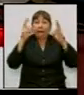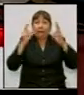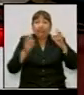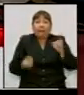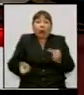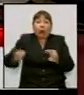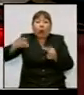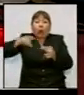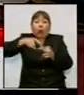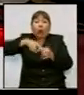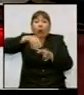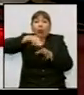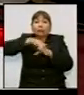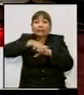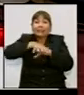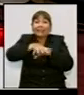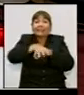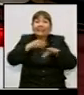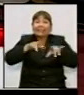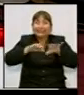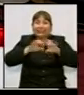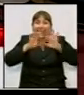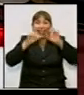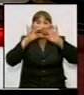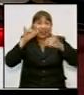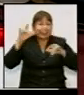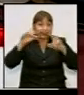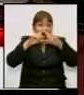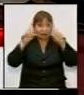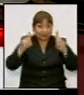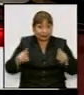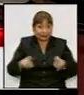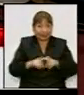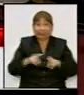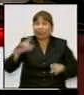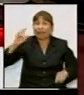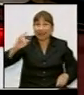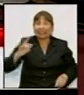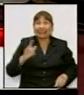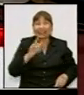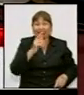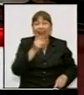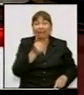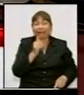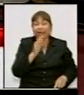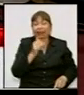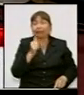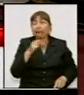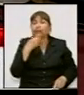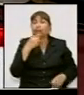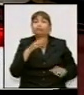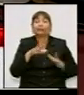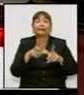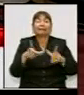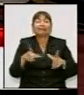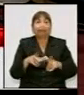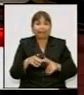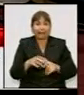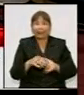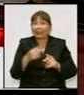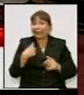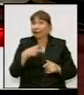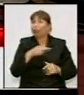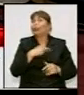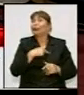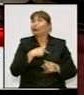integrar las infraestructuras de tecnología e información de la Fuerza Aérea, que son parte y que es la capa de nuestro ciberespacio. Si